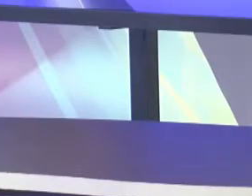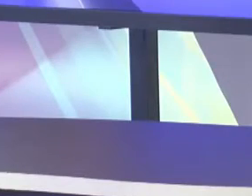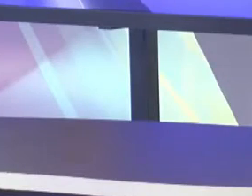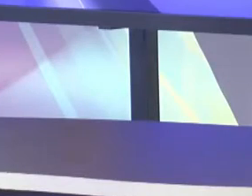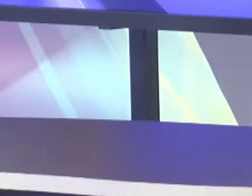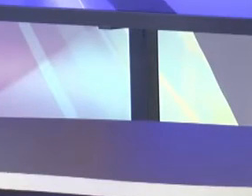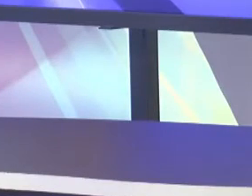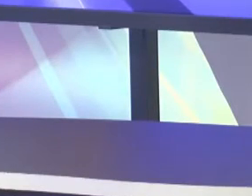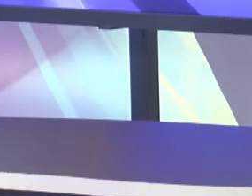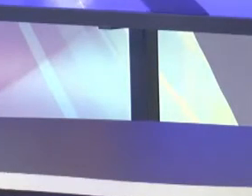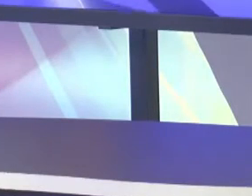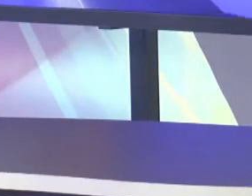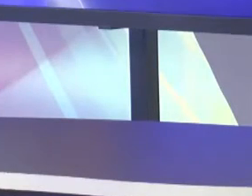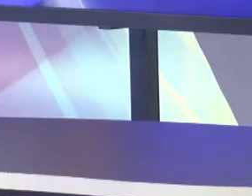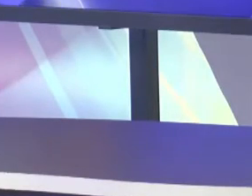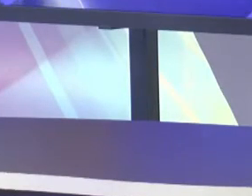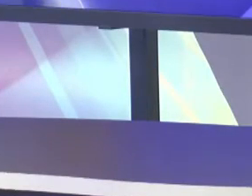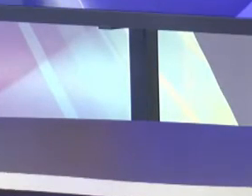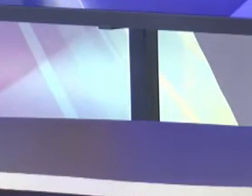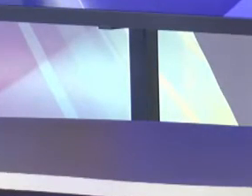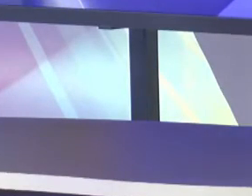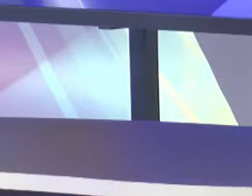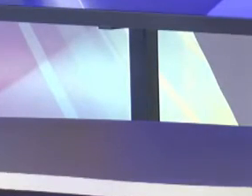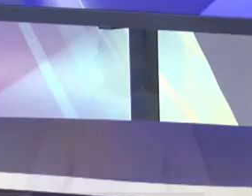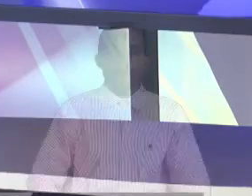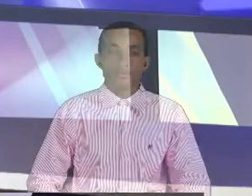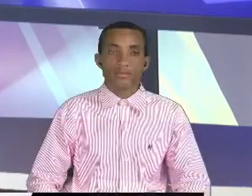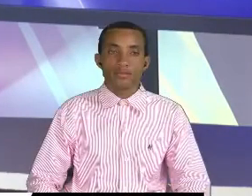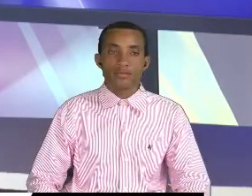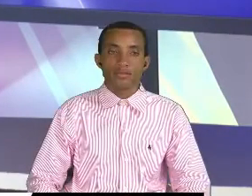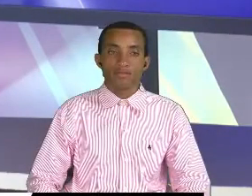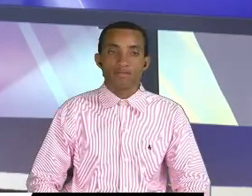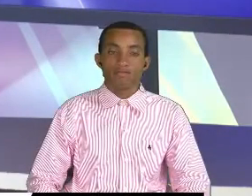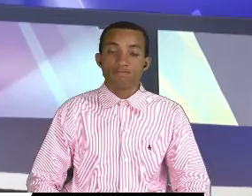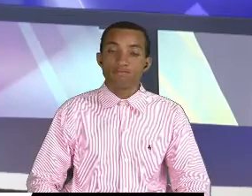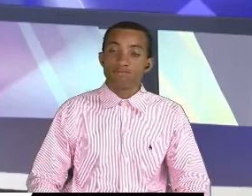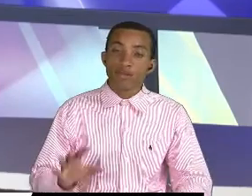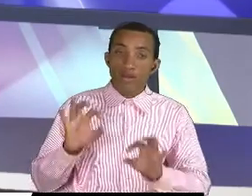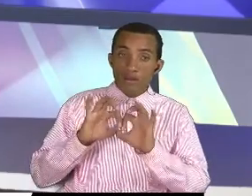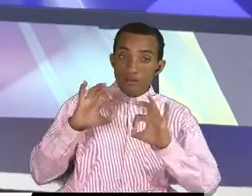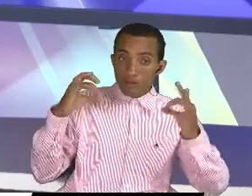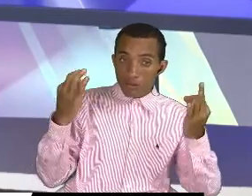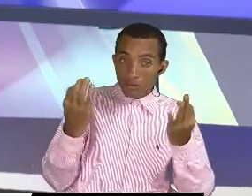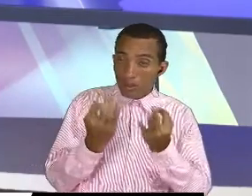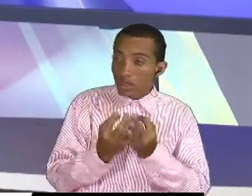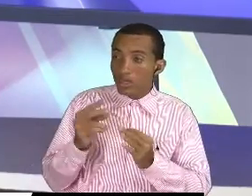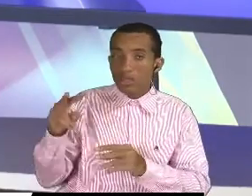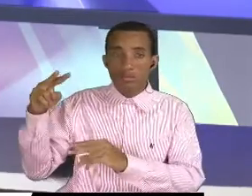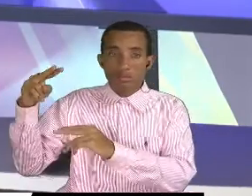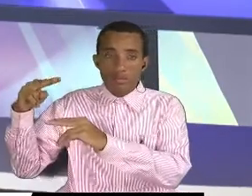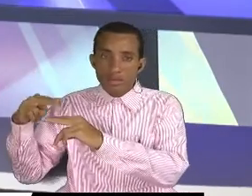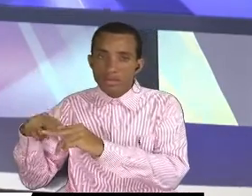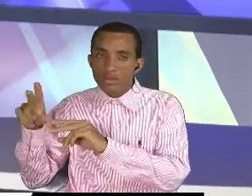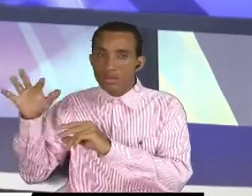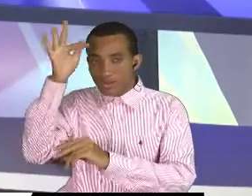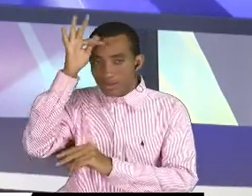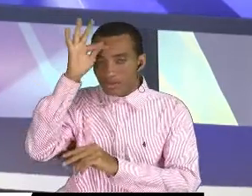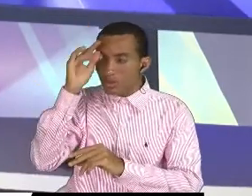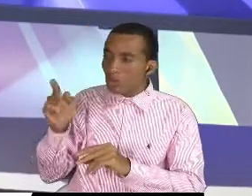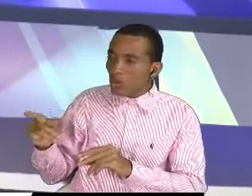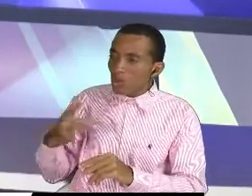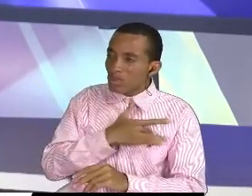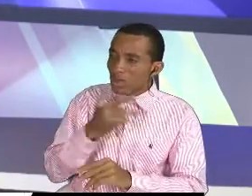Gracias por continuar con nosotros en Enlace Noticias. Familiar de un paciente que requiere atención médica especializada asegura que su estado de salud empeora